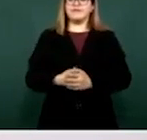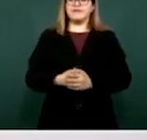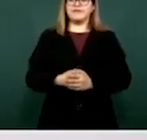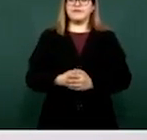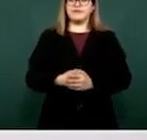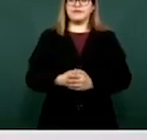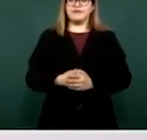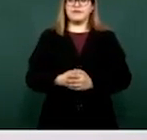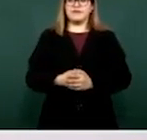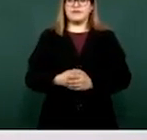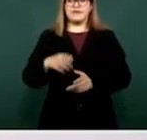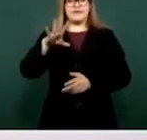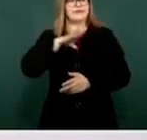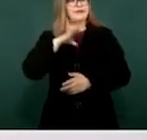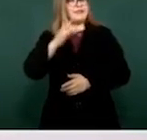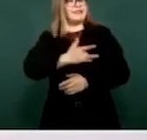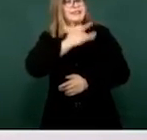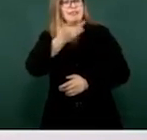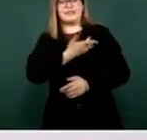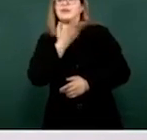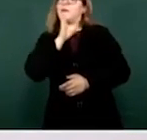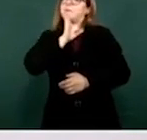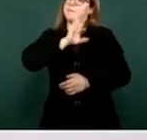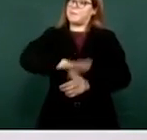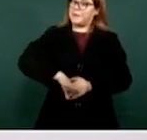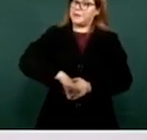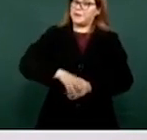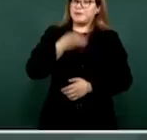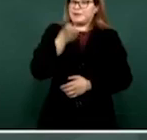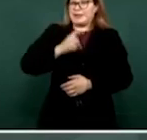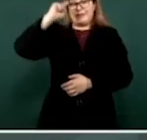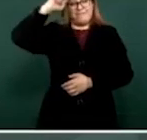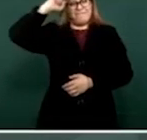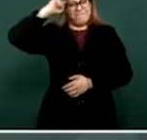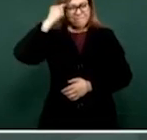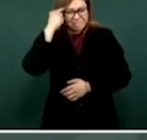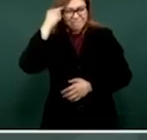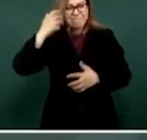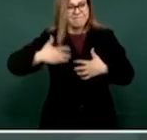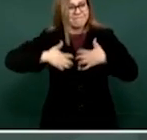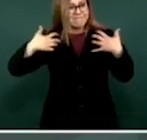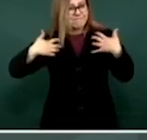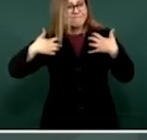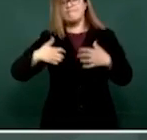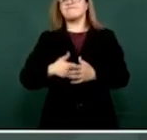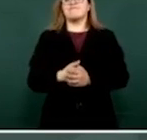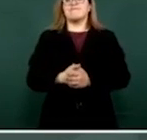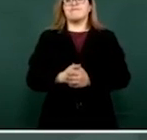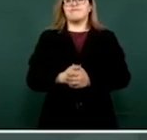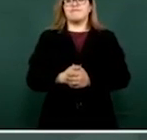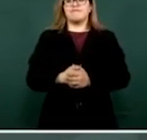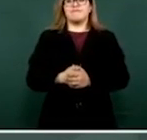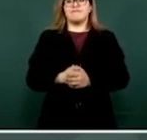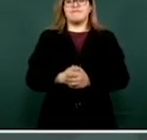de un mal talante, muy enojados, y